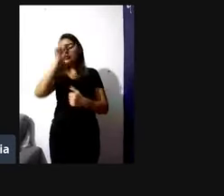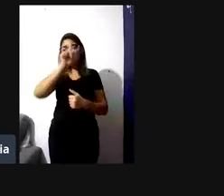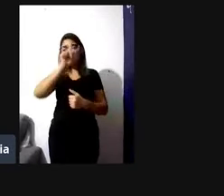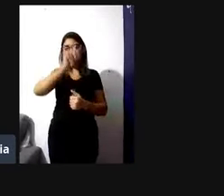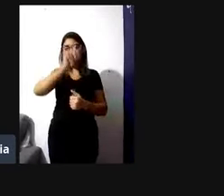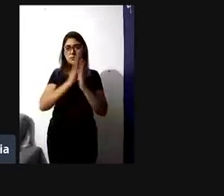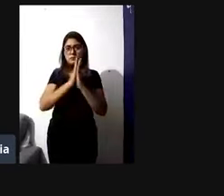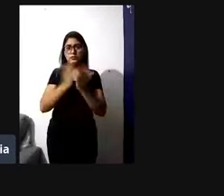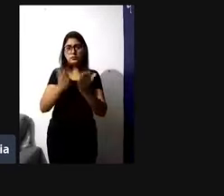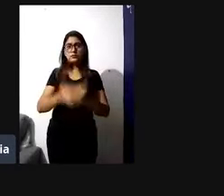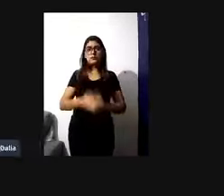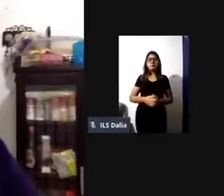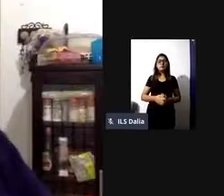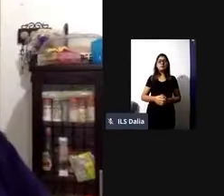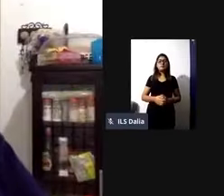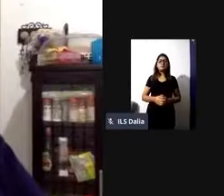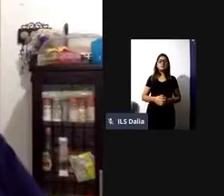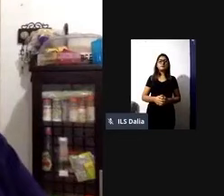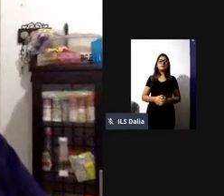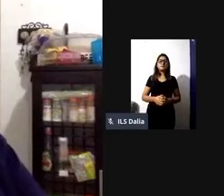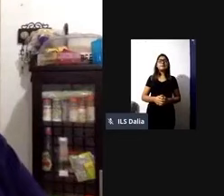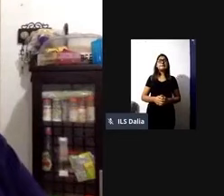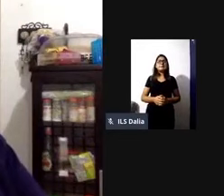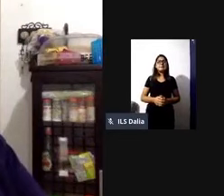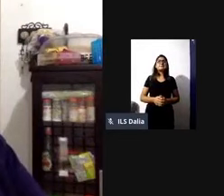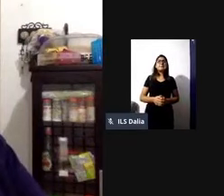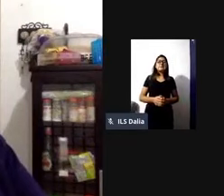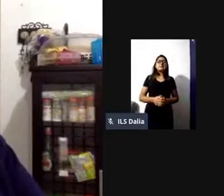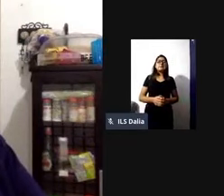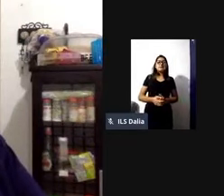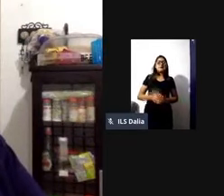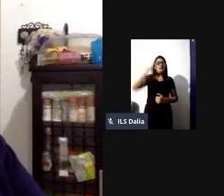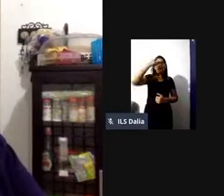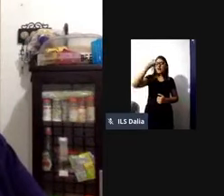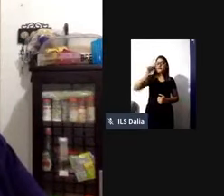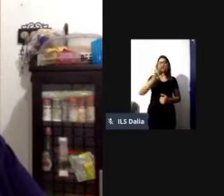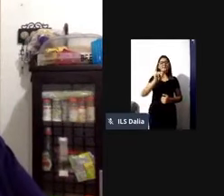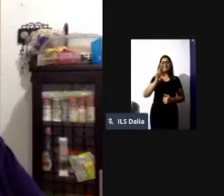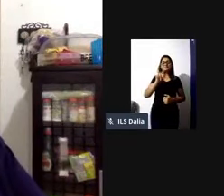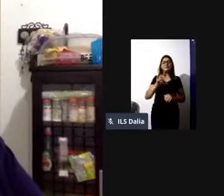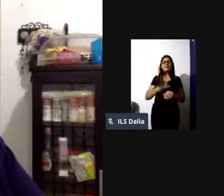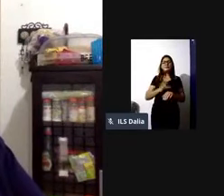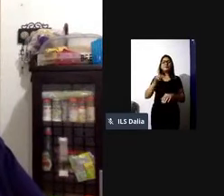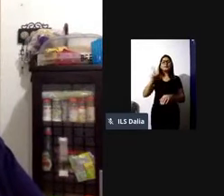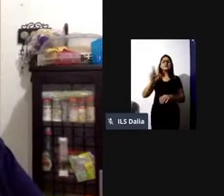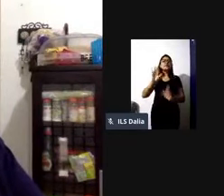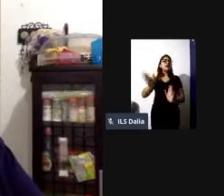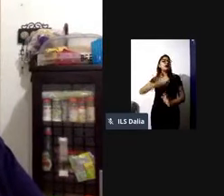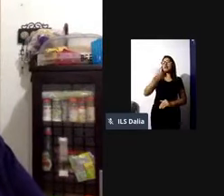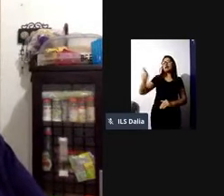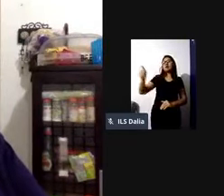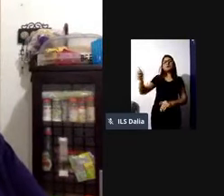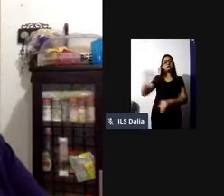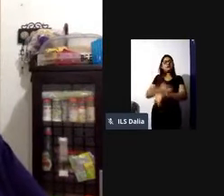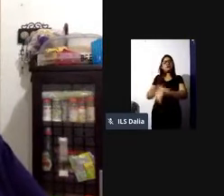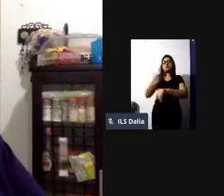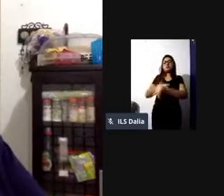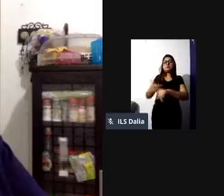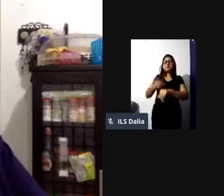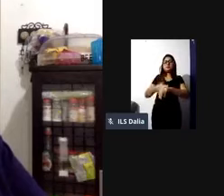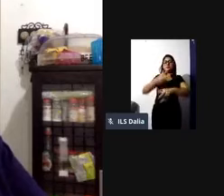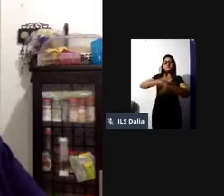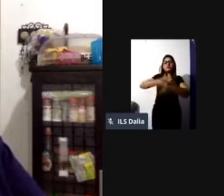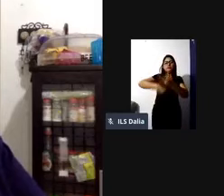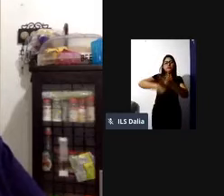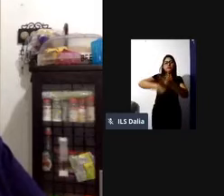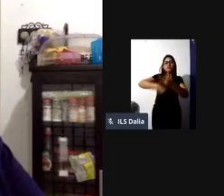Híjole, sí, no debe ser nada sencillo, sobre todo si vienen de una dinámica en la que no han tenido la posibilidad de convivir. Pero yo creo que